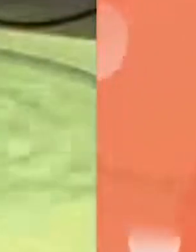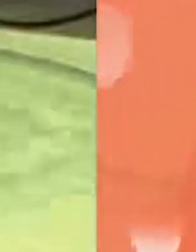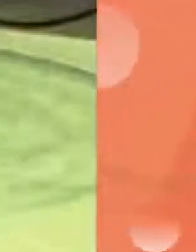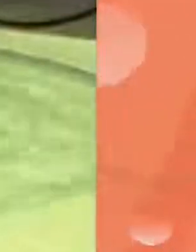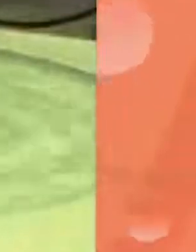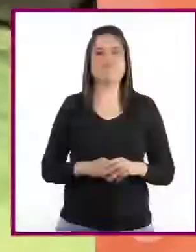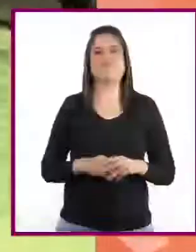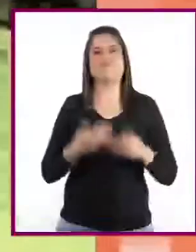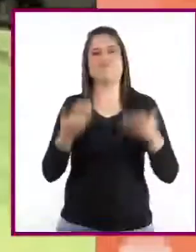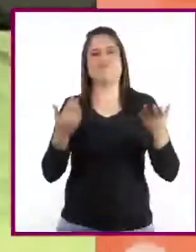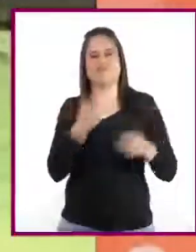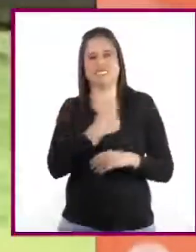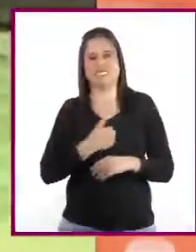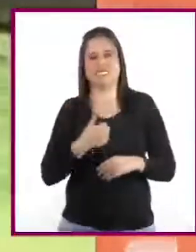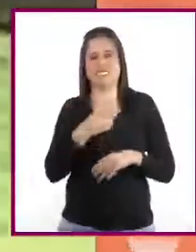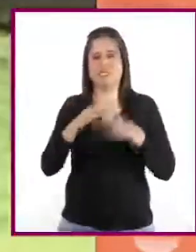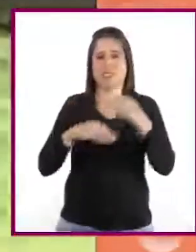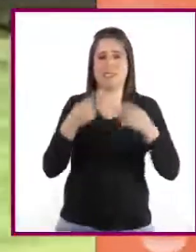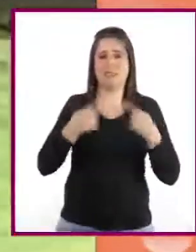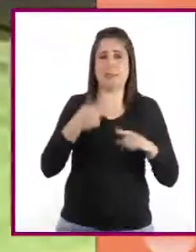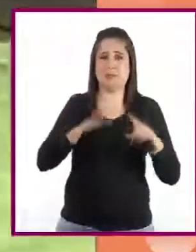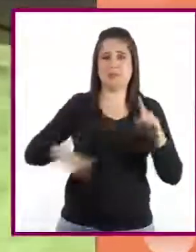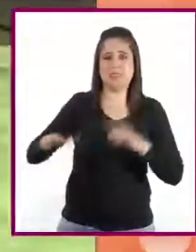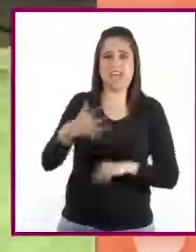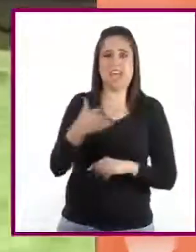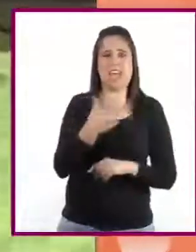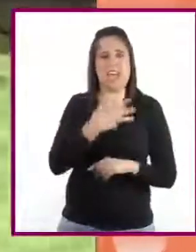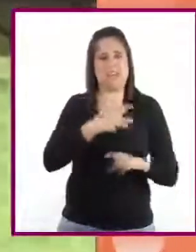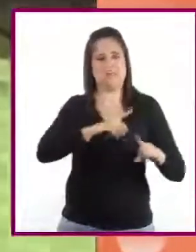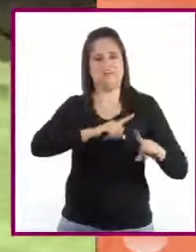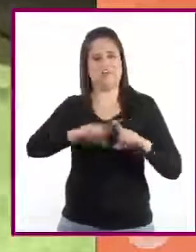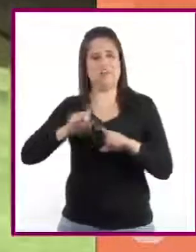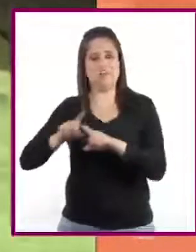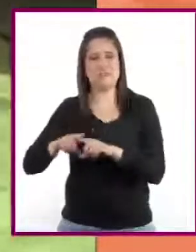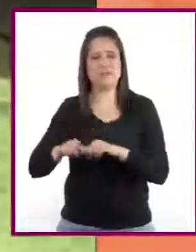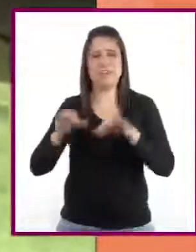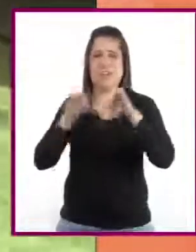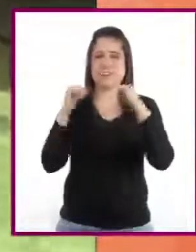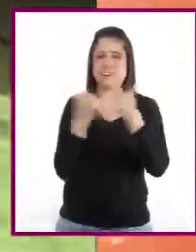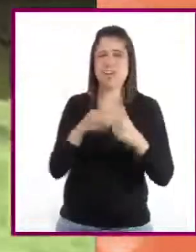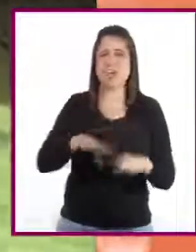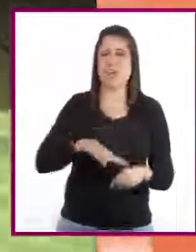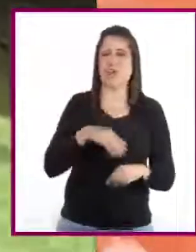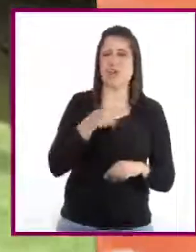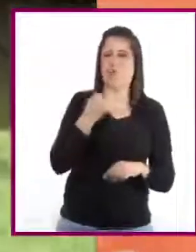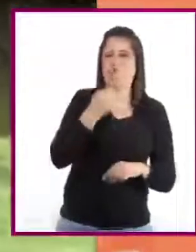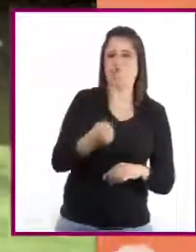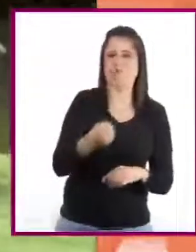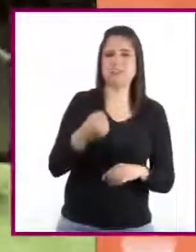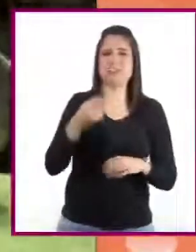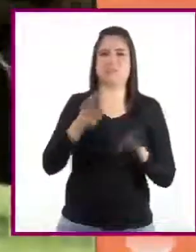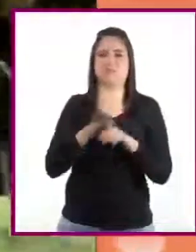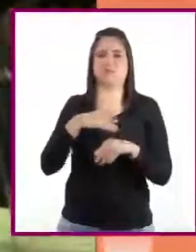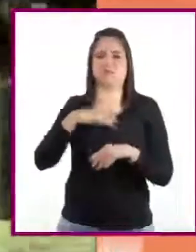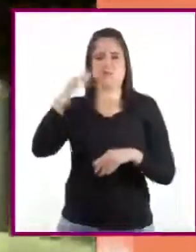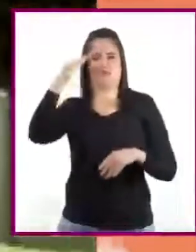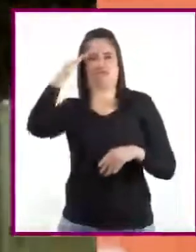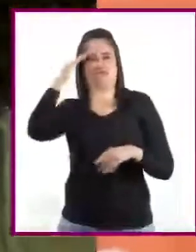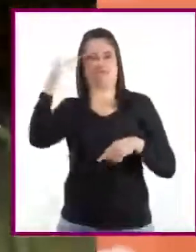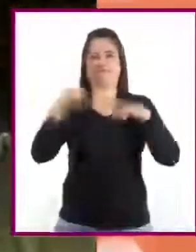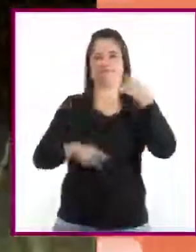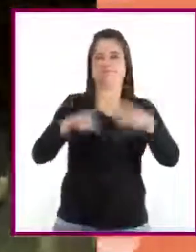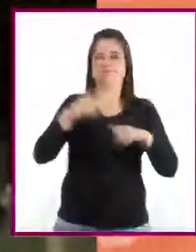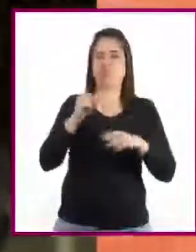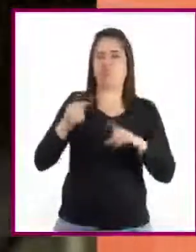Por desgracia, en todas las sociedades del mundo existen individuos u organizaciones que, abusando del poder, la posición económica o la fuerza